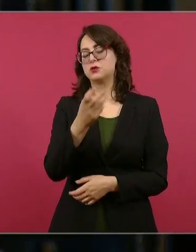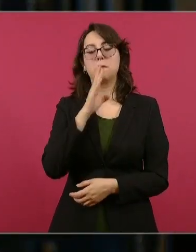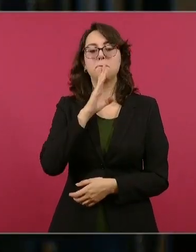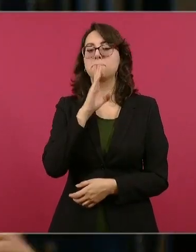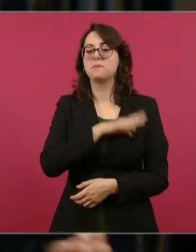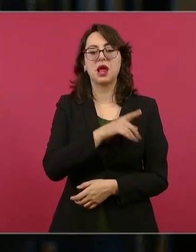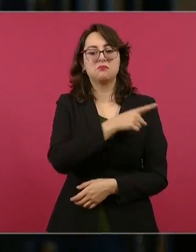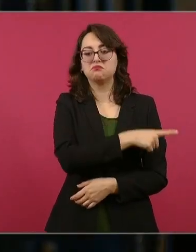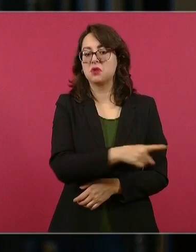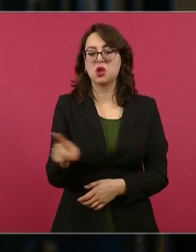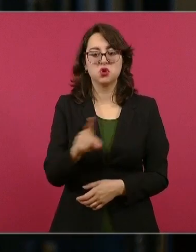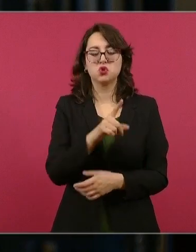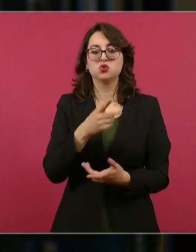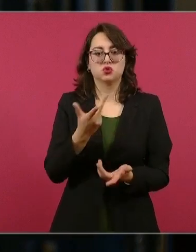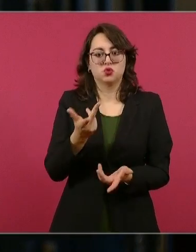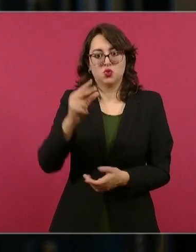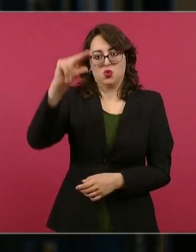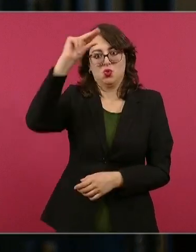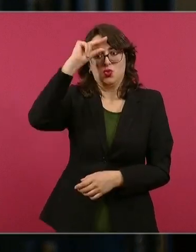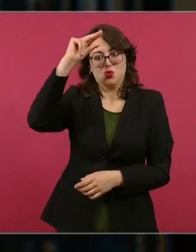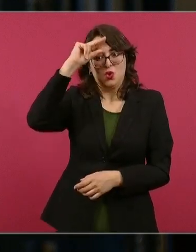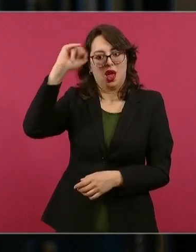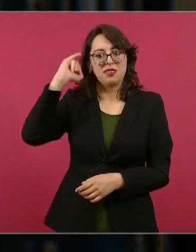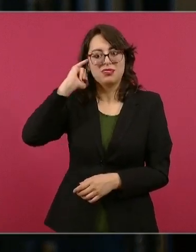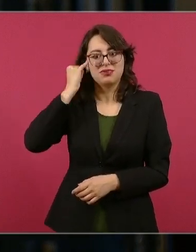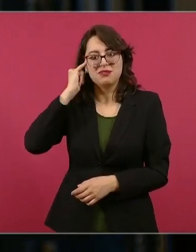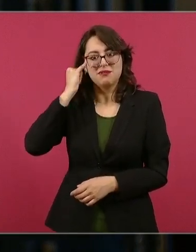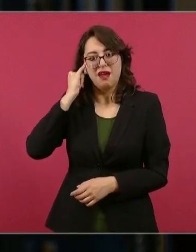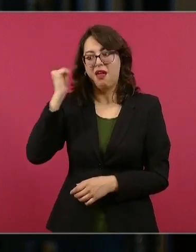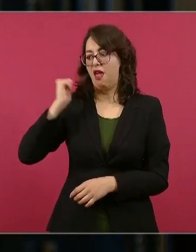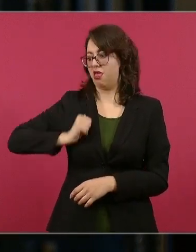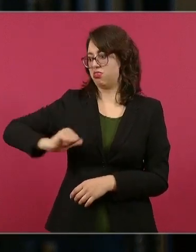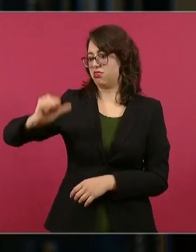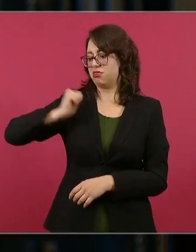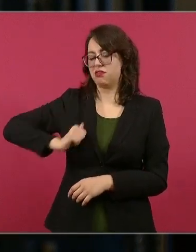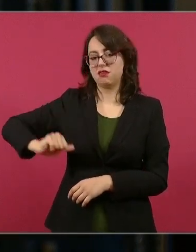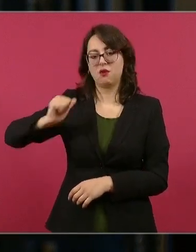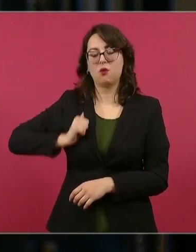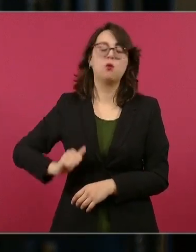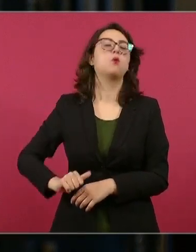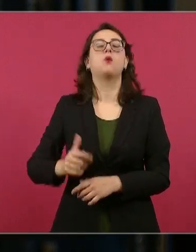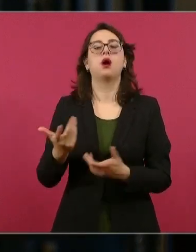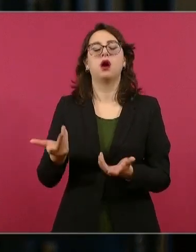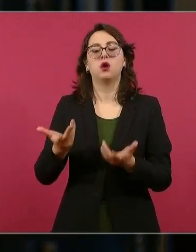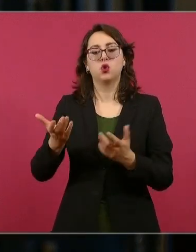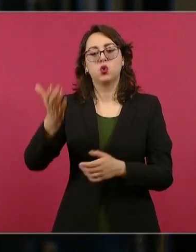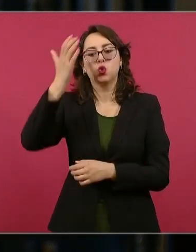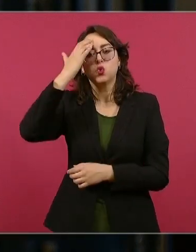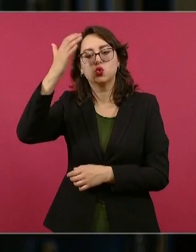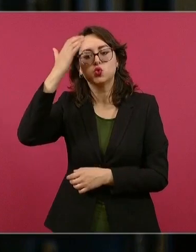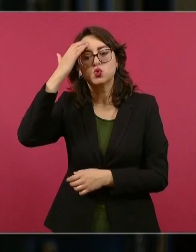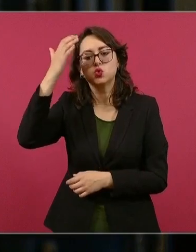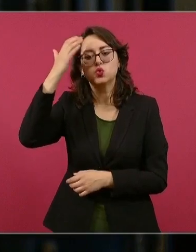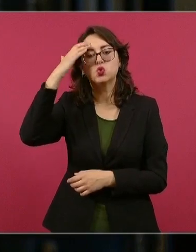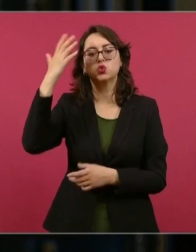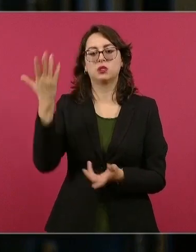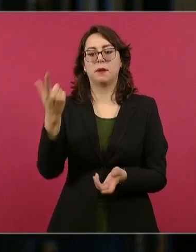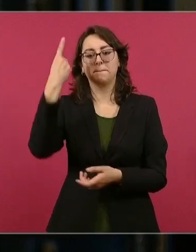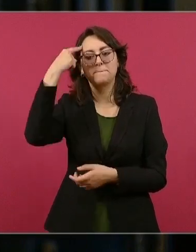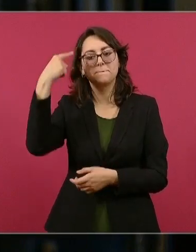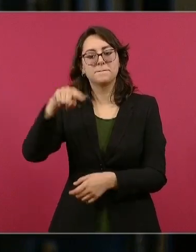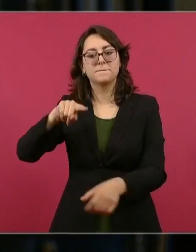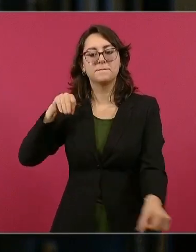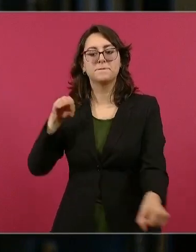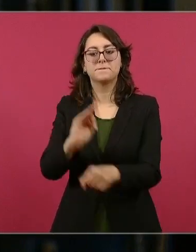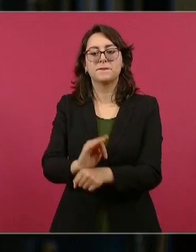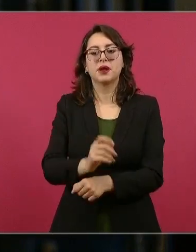quienes cuentan con este conocimiento ancestral y se desempeñan como curanderos, contribuyendo a la salud, sobre